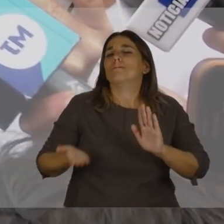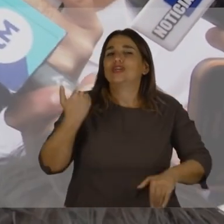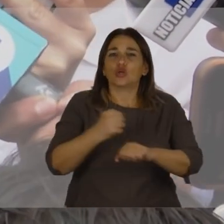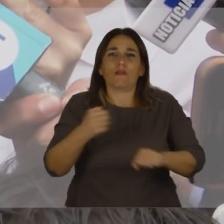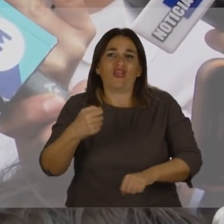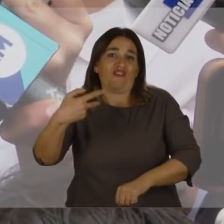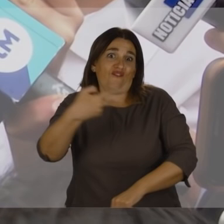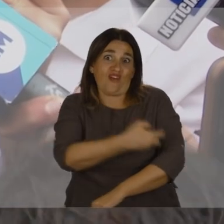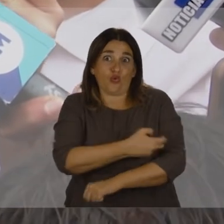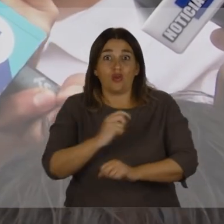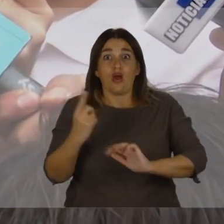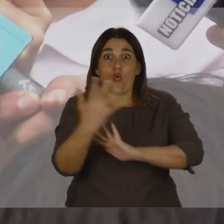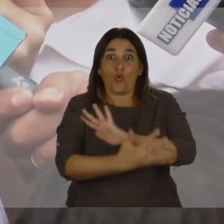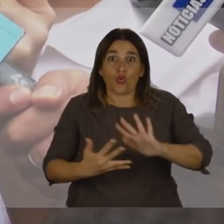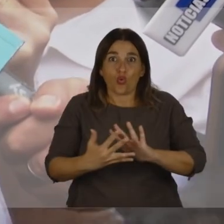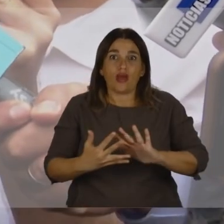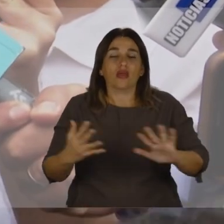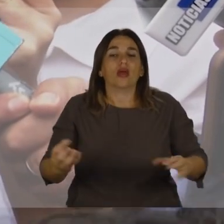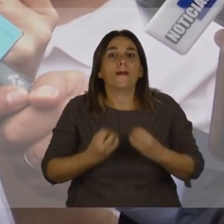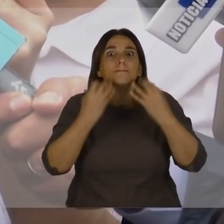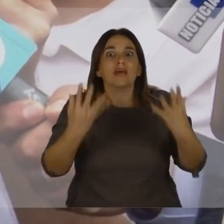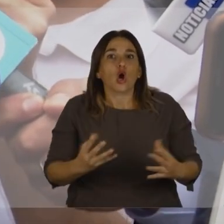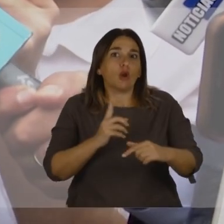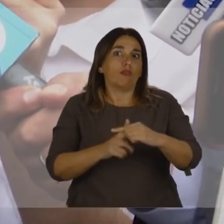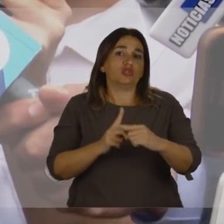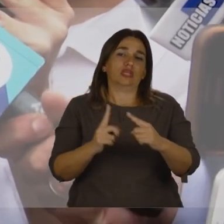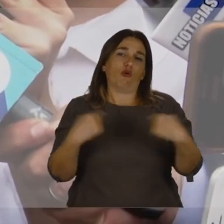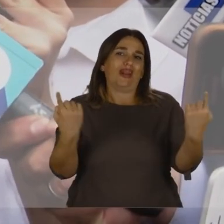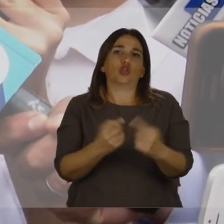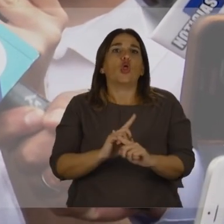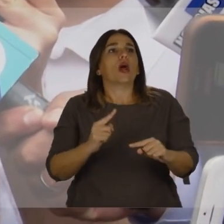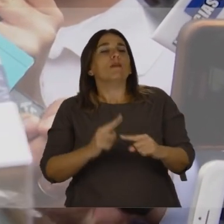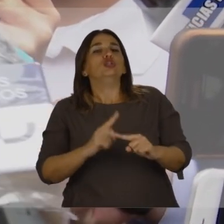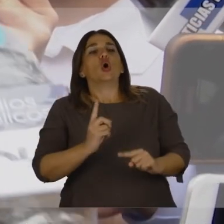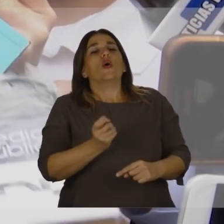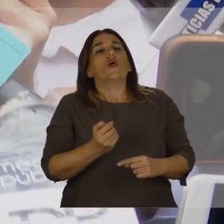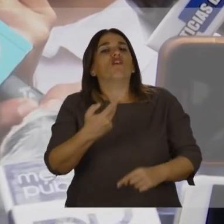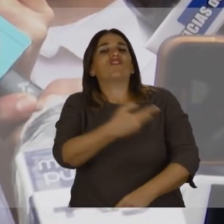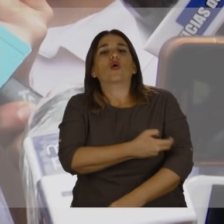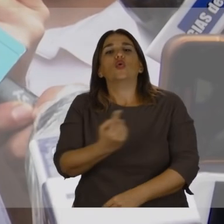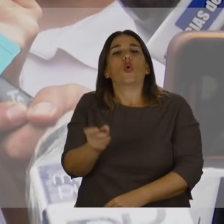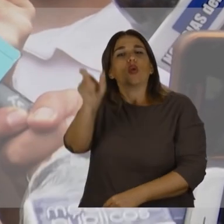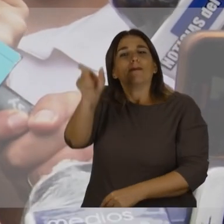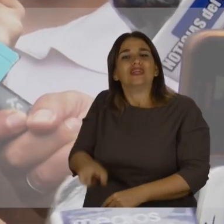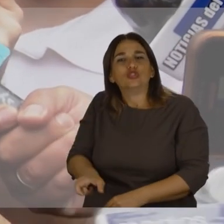mayor cantidad de gente que podamos vacunar en el país beneficia a todos. No es que si yo vacuno